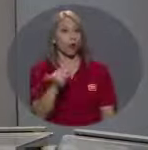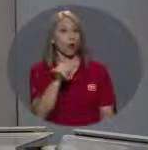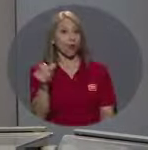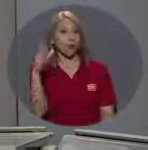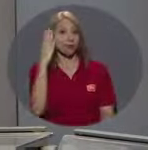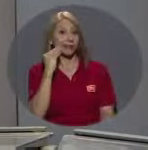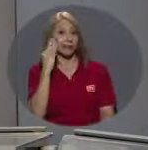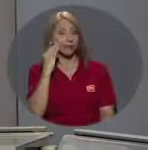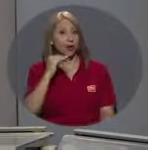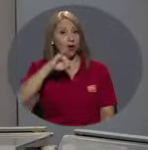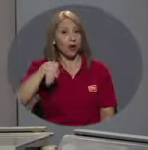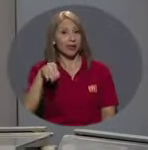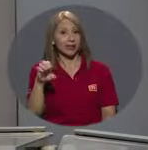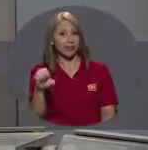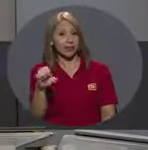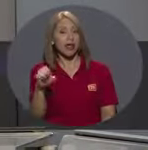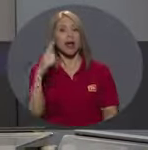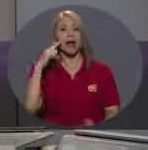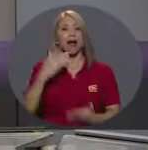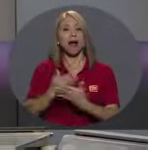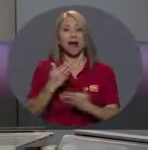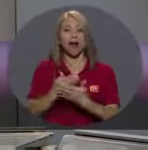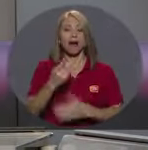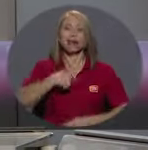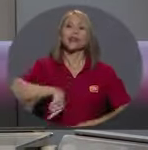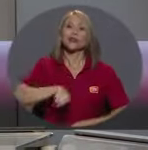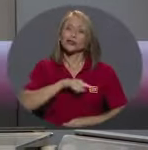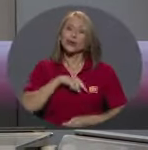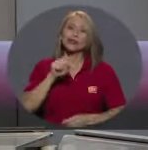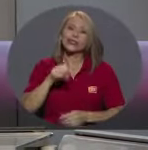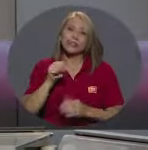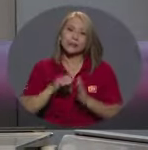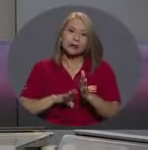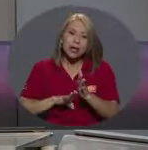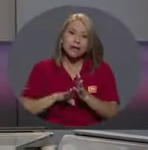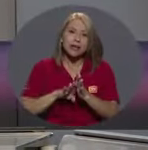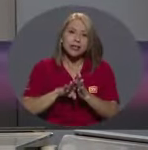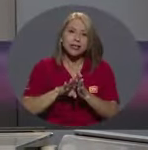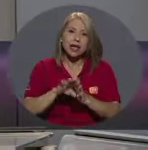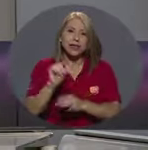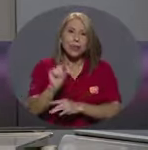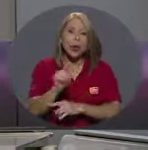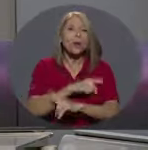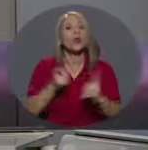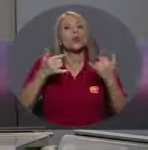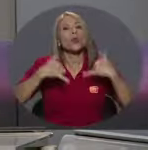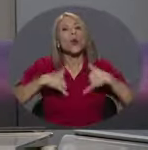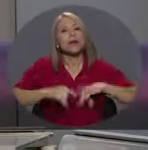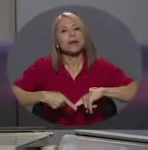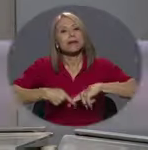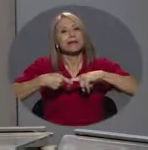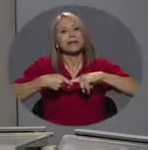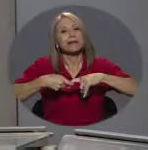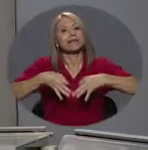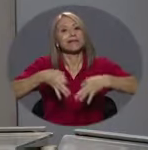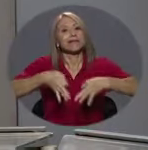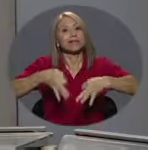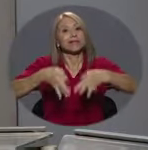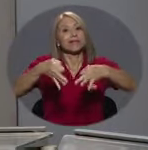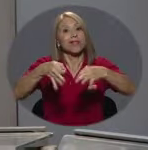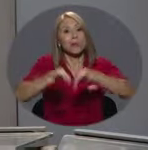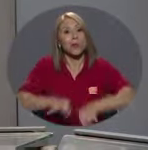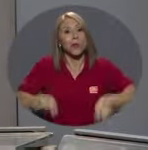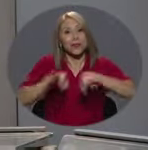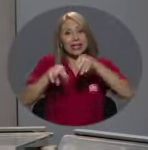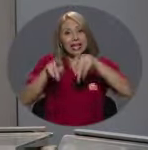Historias como la de Jorge Enrique nos evidencian que si hemos avanzado un poco en esta materia en el país, todavía tenemos pendientes importantes para gente como